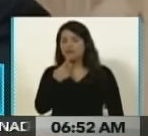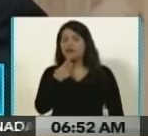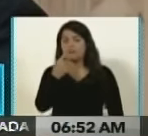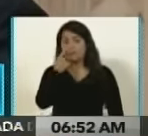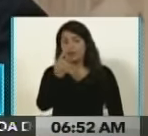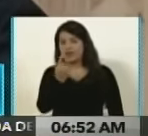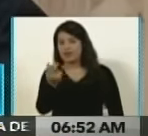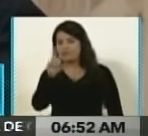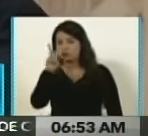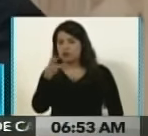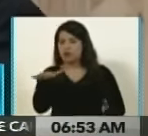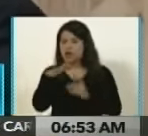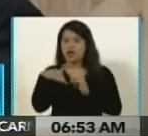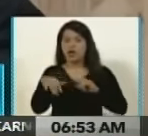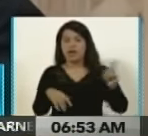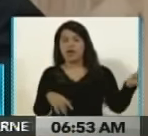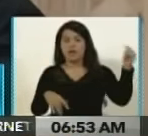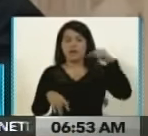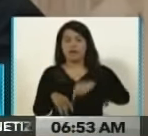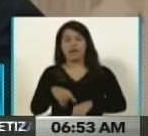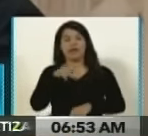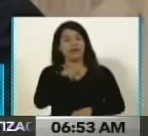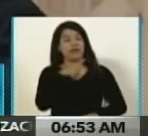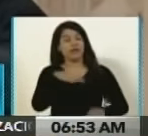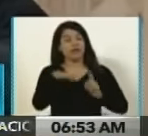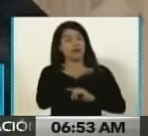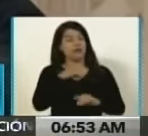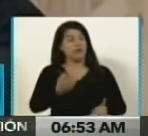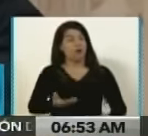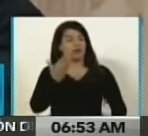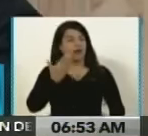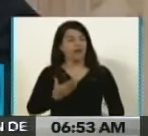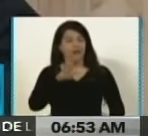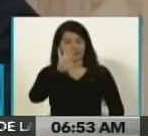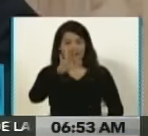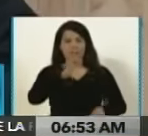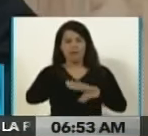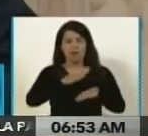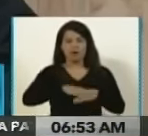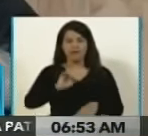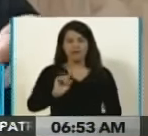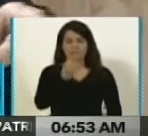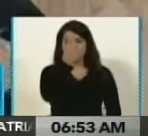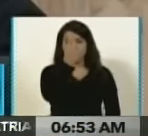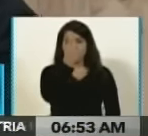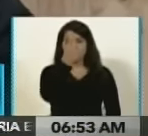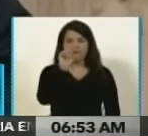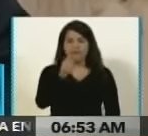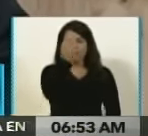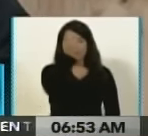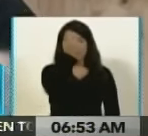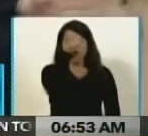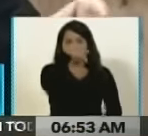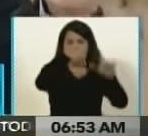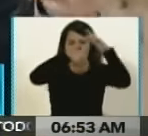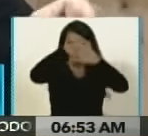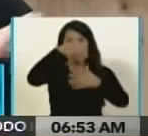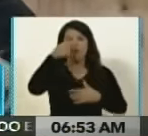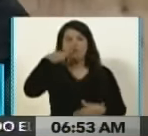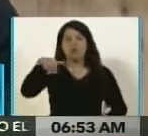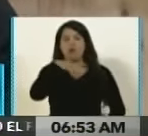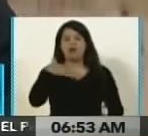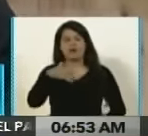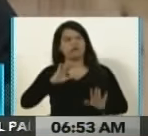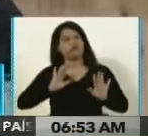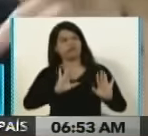Y la visita de Nixon es un hecho histórico sumamente importante, porque por primera vez, creo que en América Latina, un pueblo